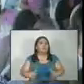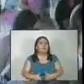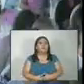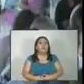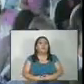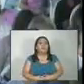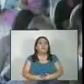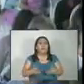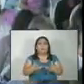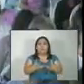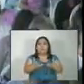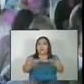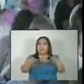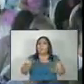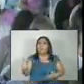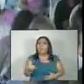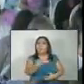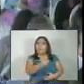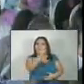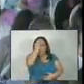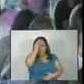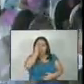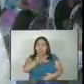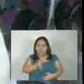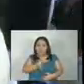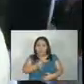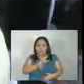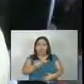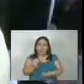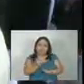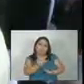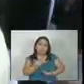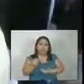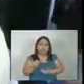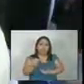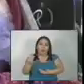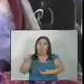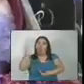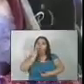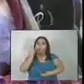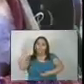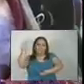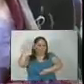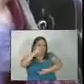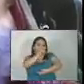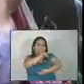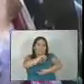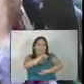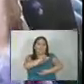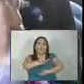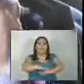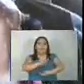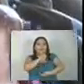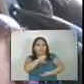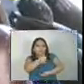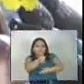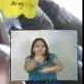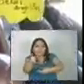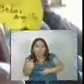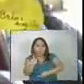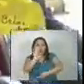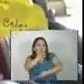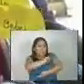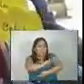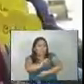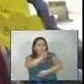Son cientos de feligreses los que llevan a los santos niños para ser bendecidos. En cada uno de ellos han colocado el nombre